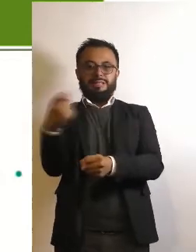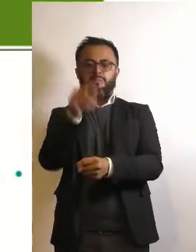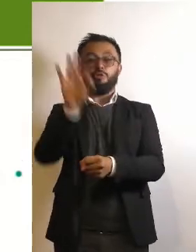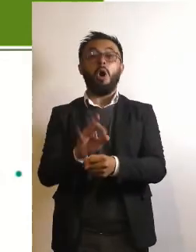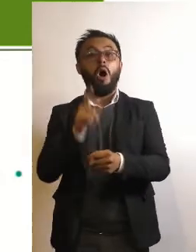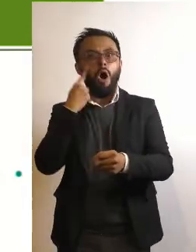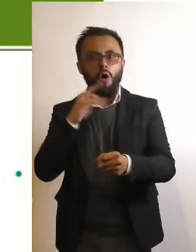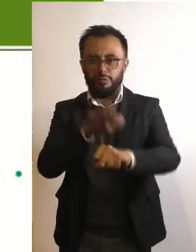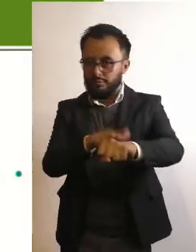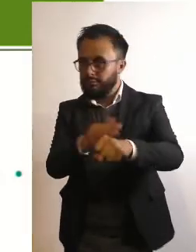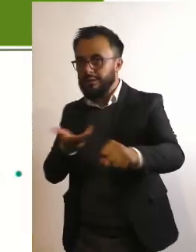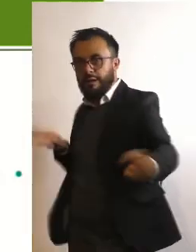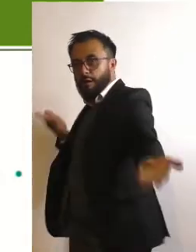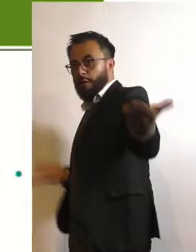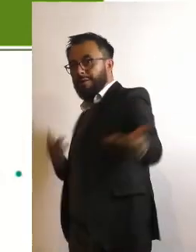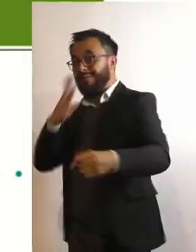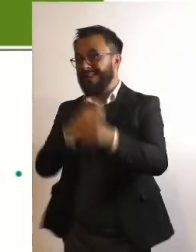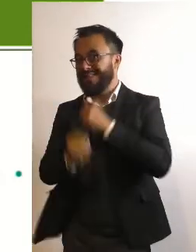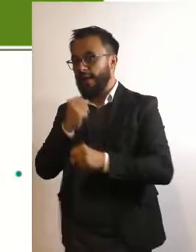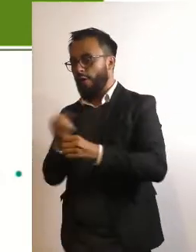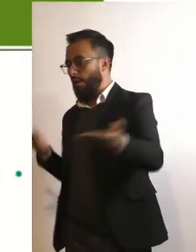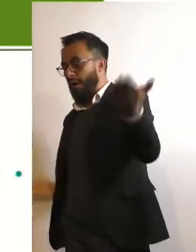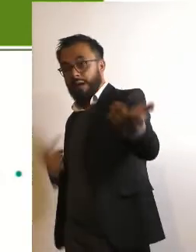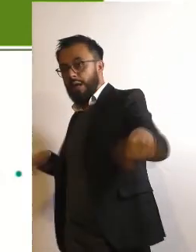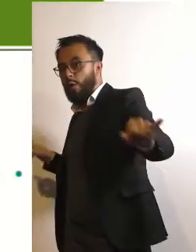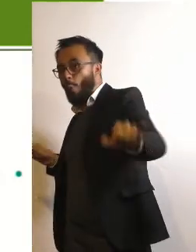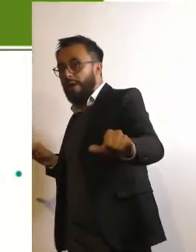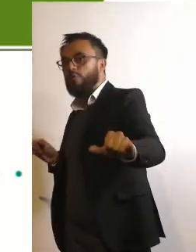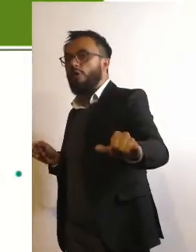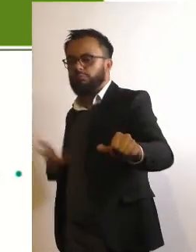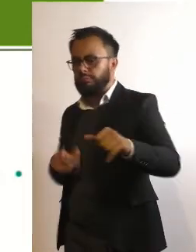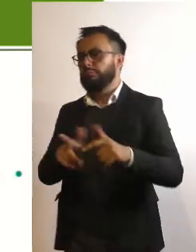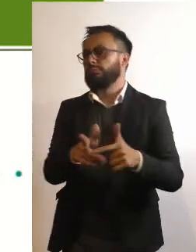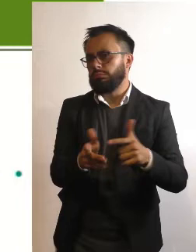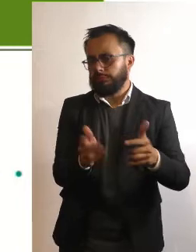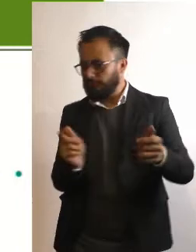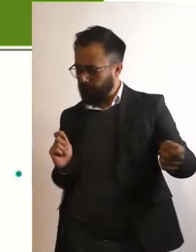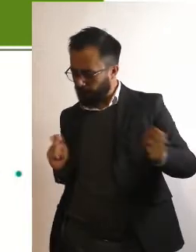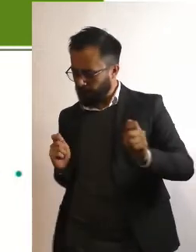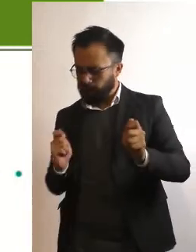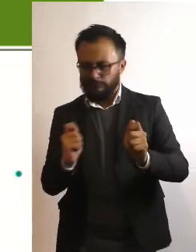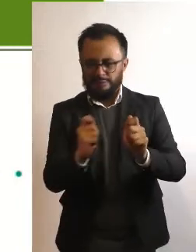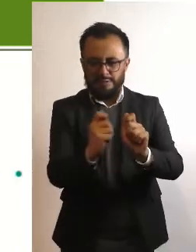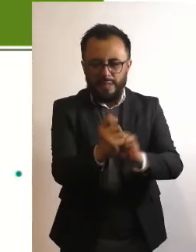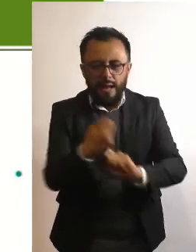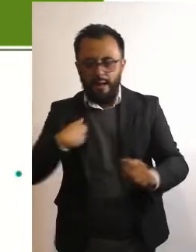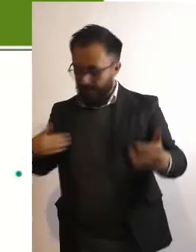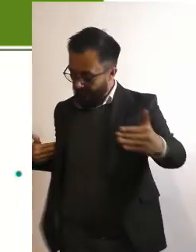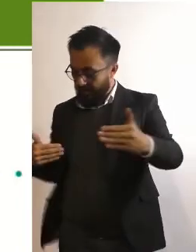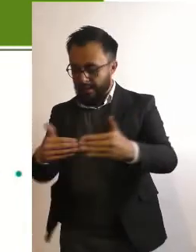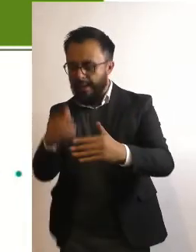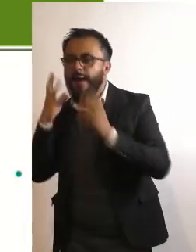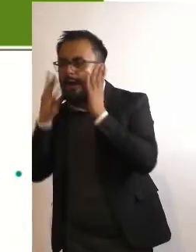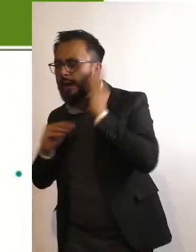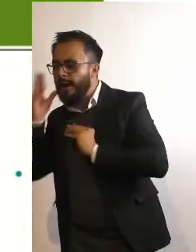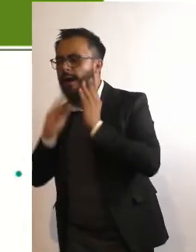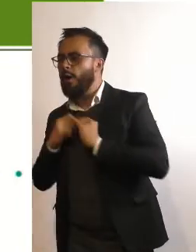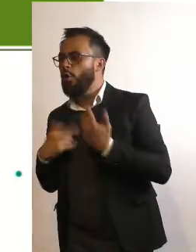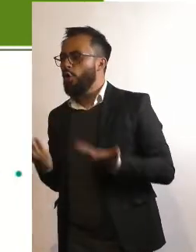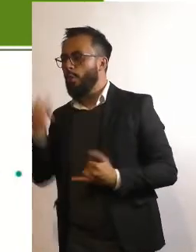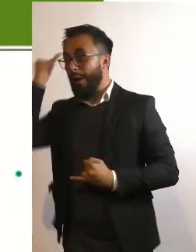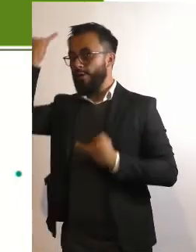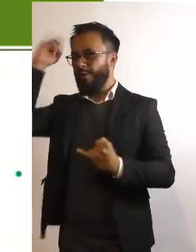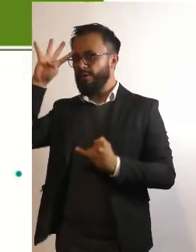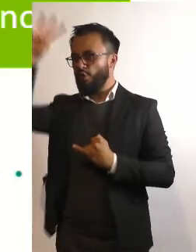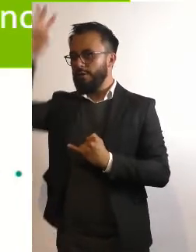3 años, sino transformando los procesos de formación de acuerdo con las experiencias y las innovaciones pedagógicas que